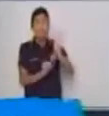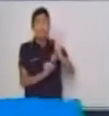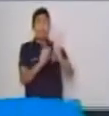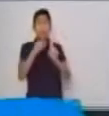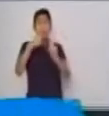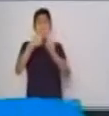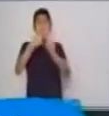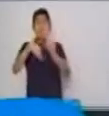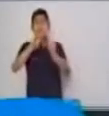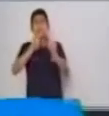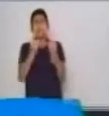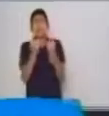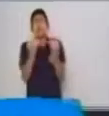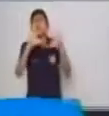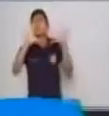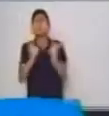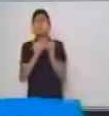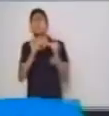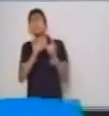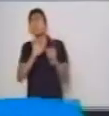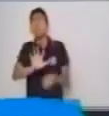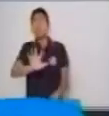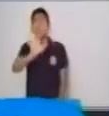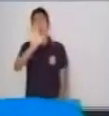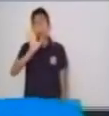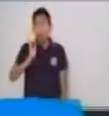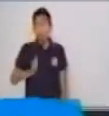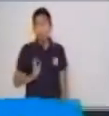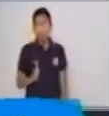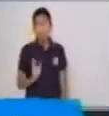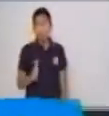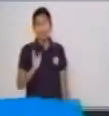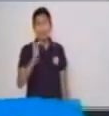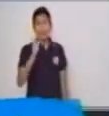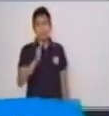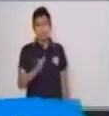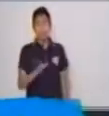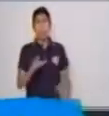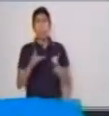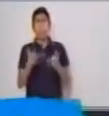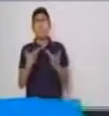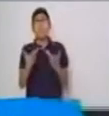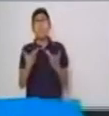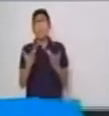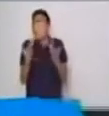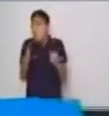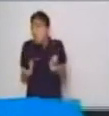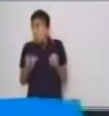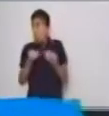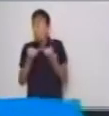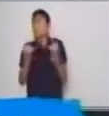Se agruparon 5 perros. Y el planteamiento numérico queda de esta manera.